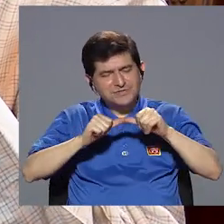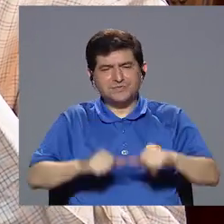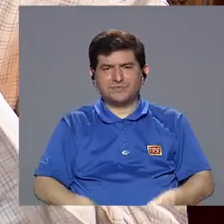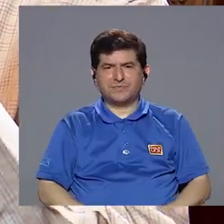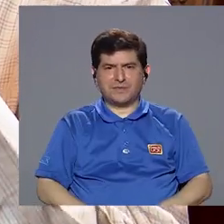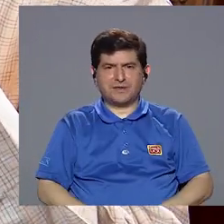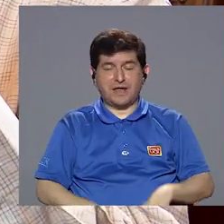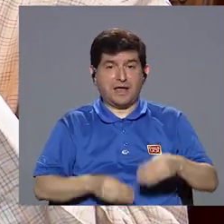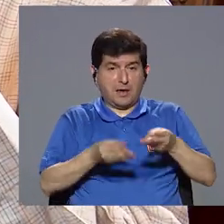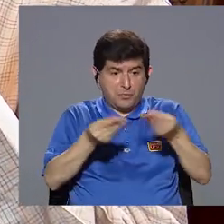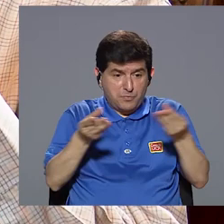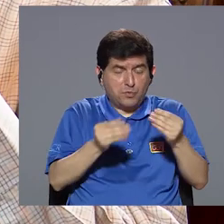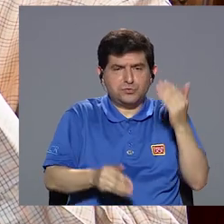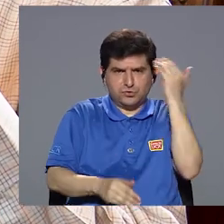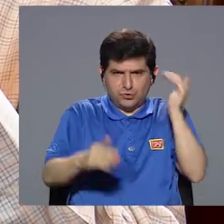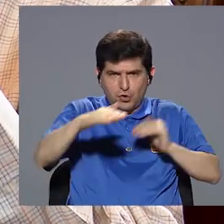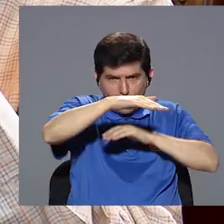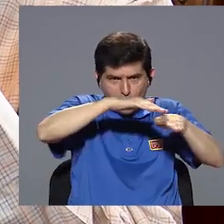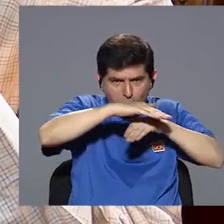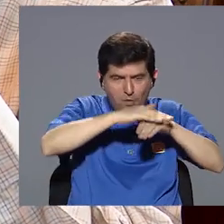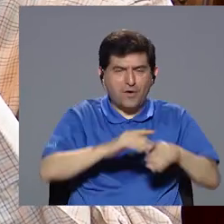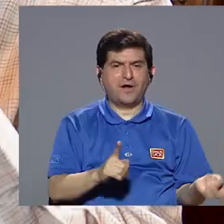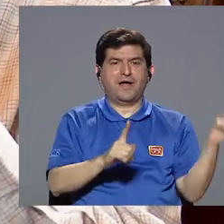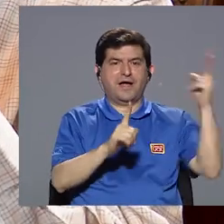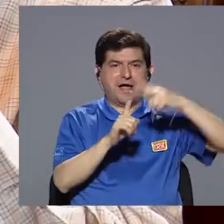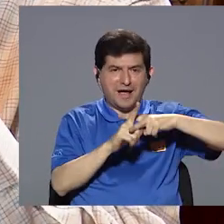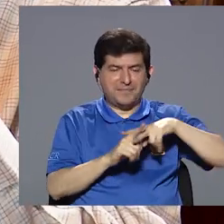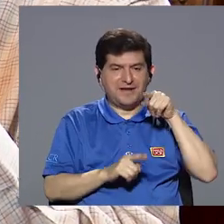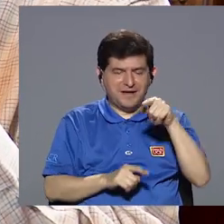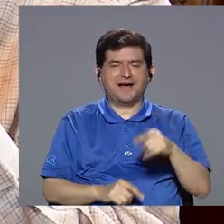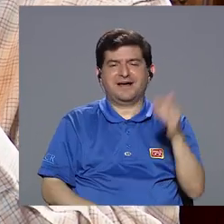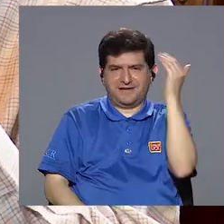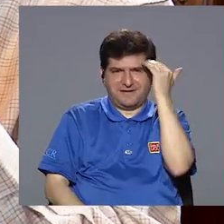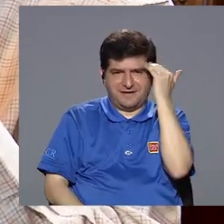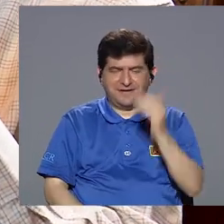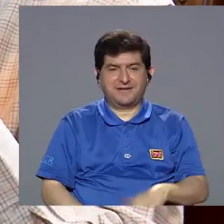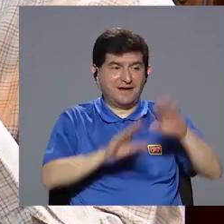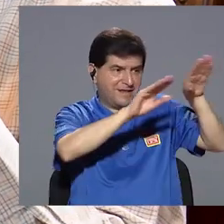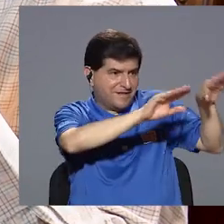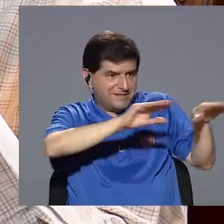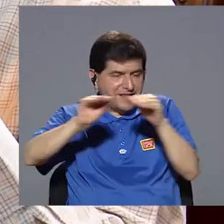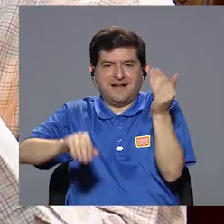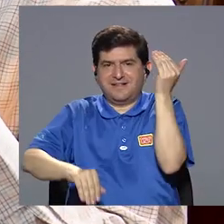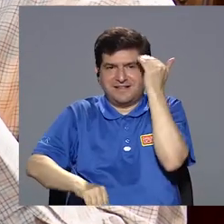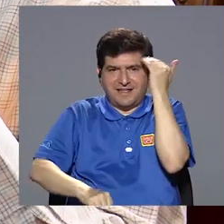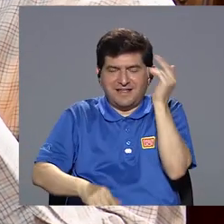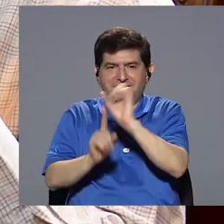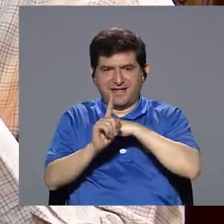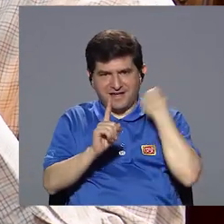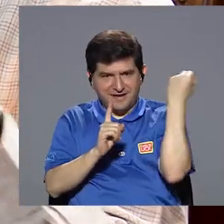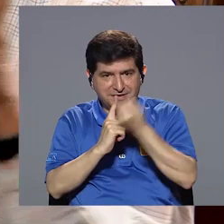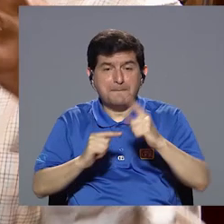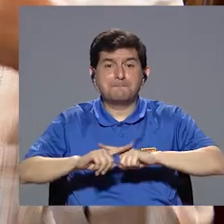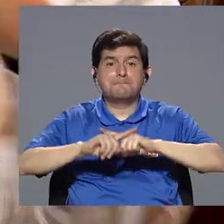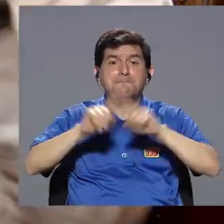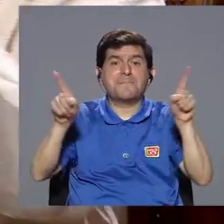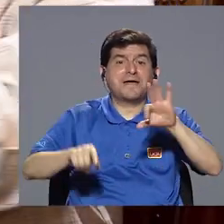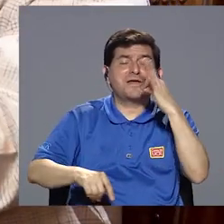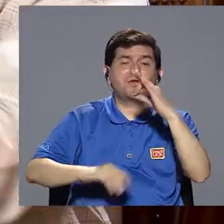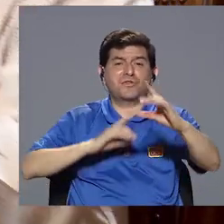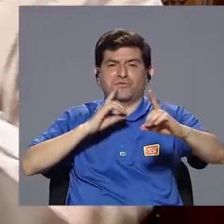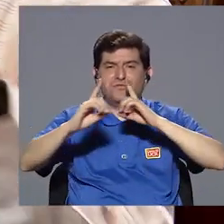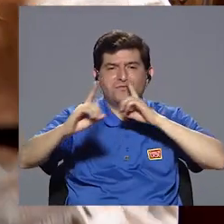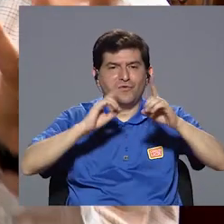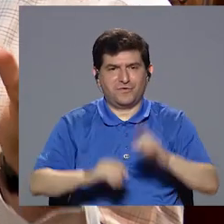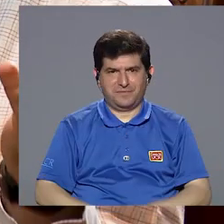que va desde la generación del conocimiento básico la aplicación de ese conocimiento el traslado de ese conocimiento a la sociedad pero de una manera